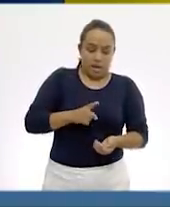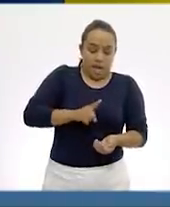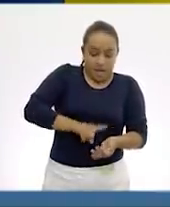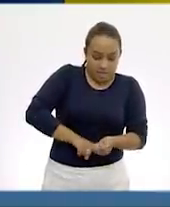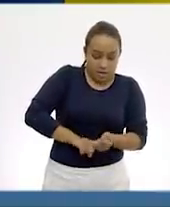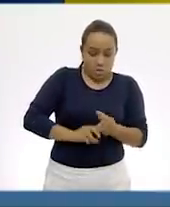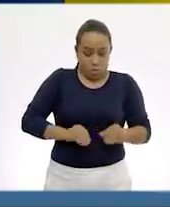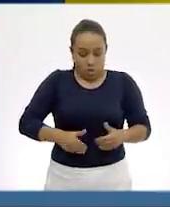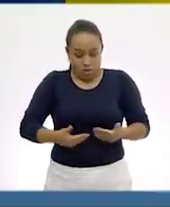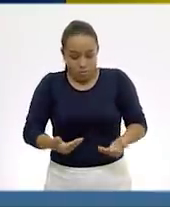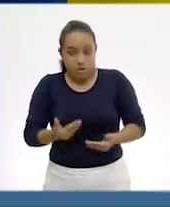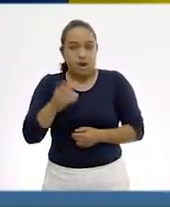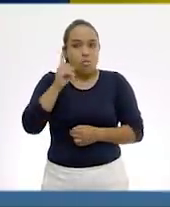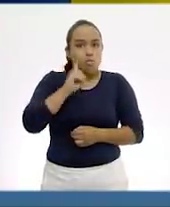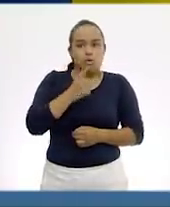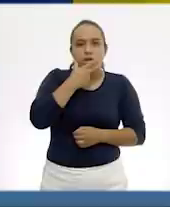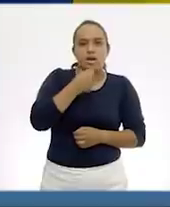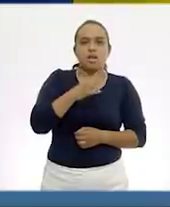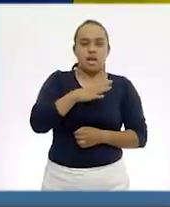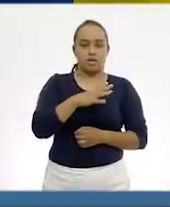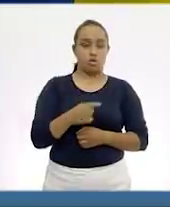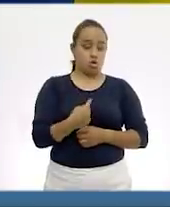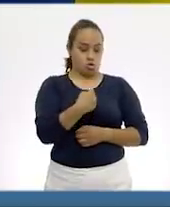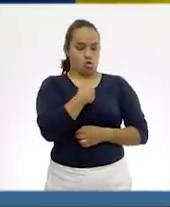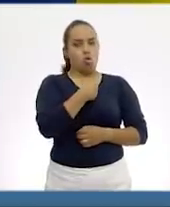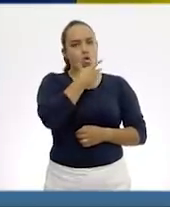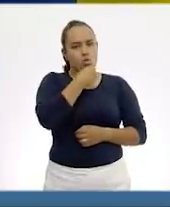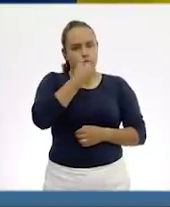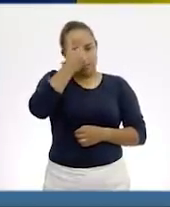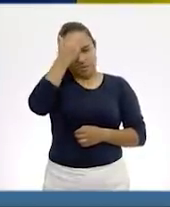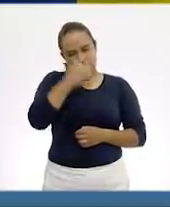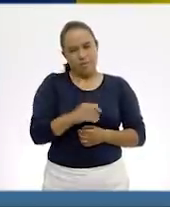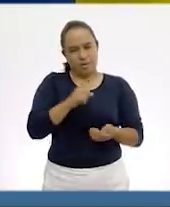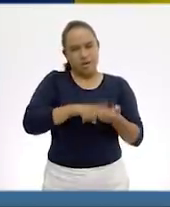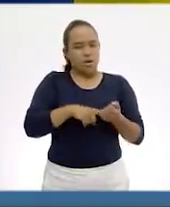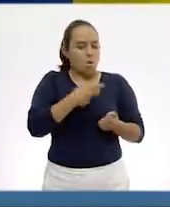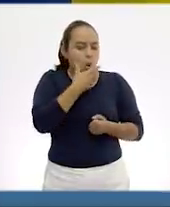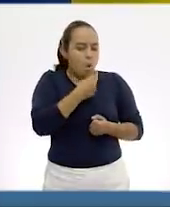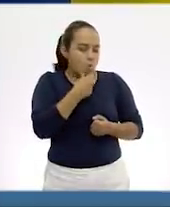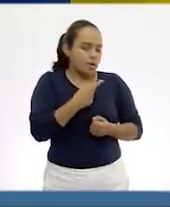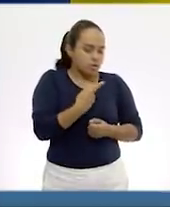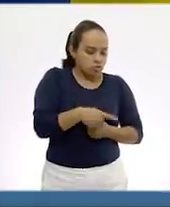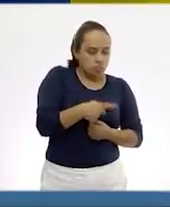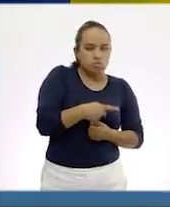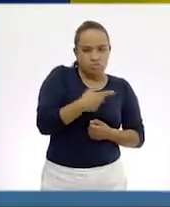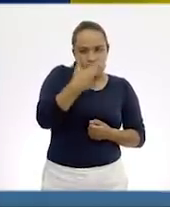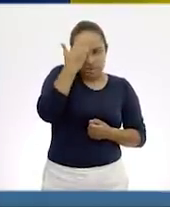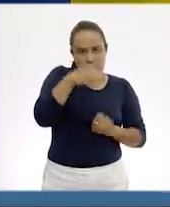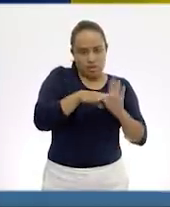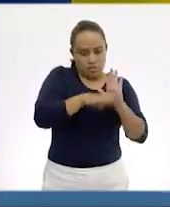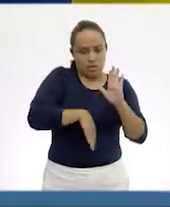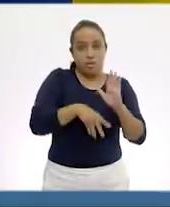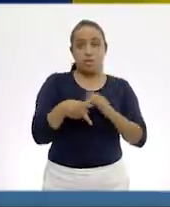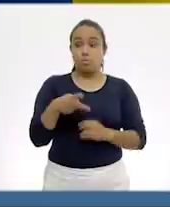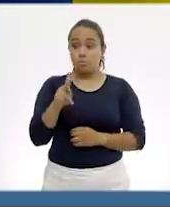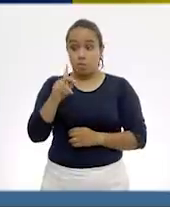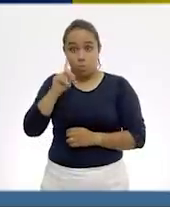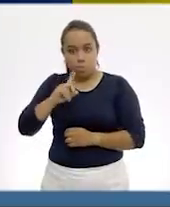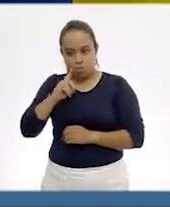externos conforman nuestro cuerpo. Como hombre, yo conozco algunas cosas del sistema sexual de los hombres, pero desconozco el de las